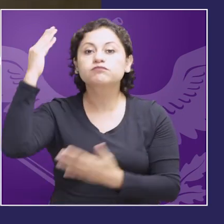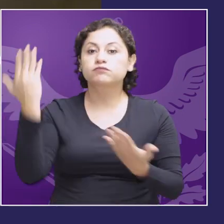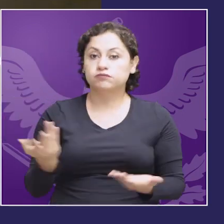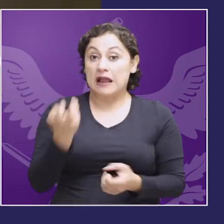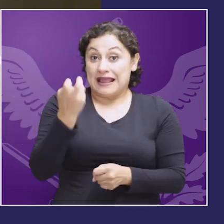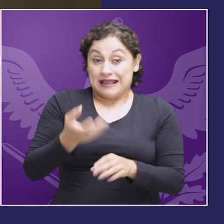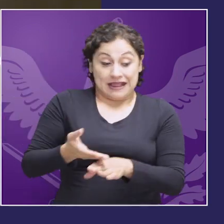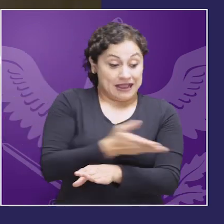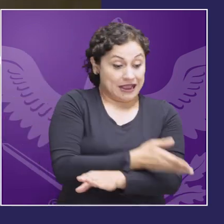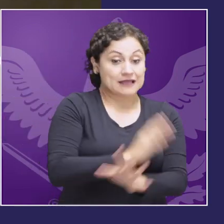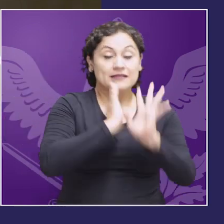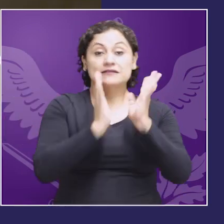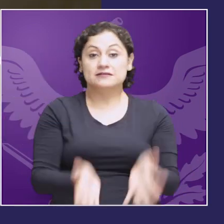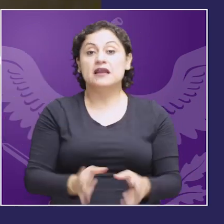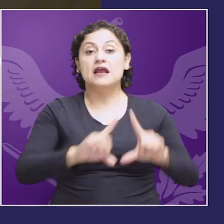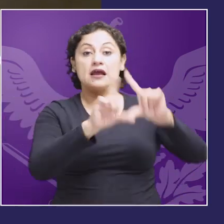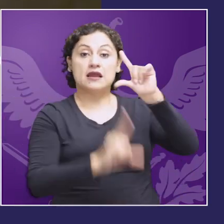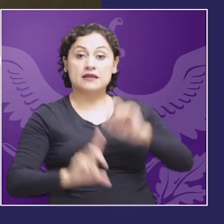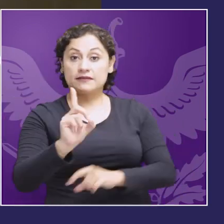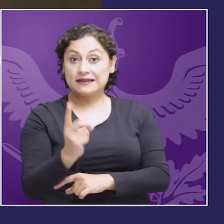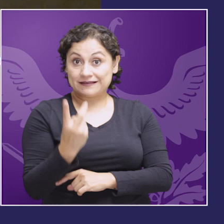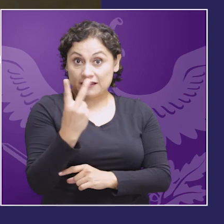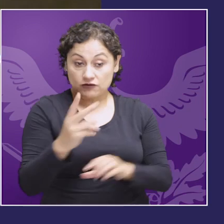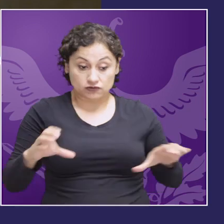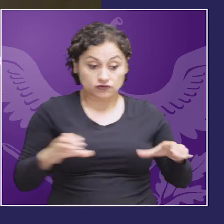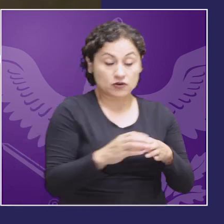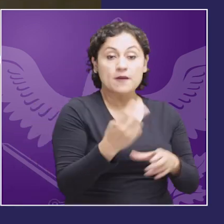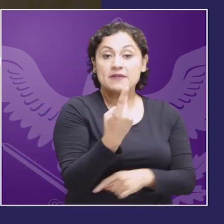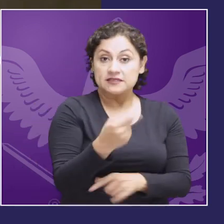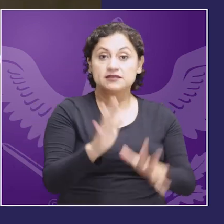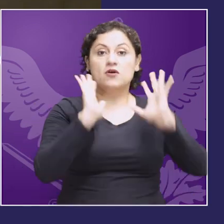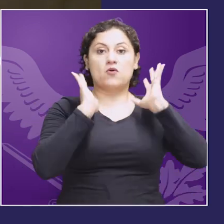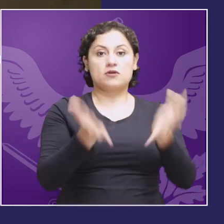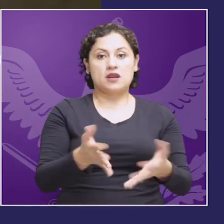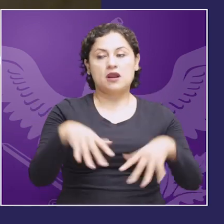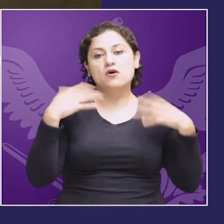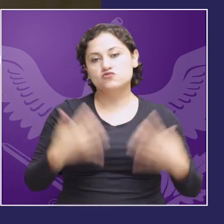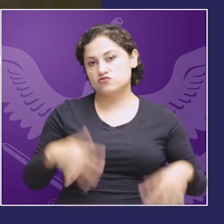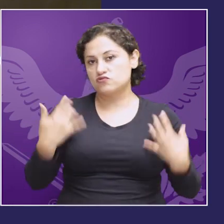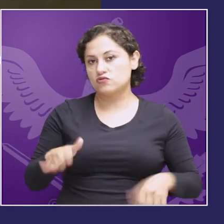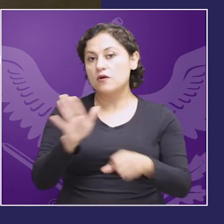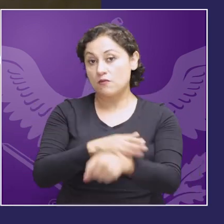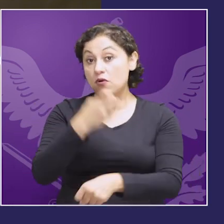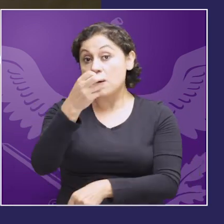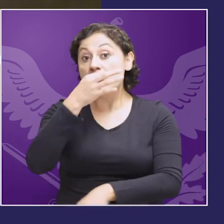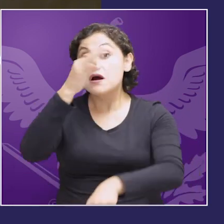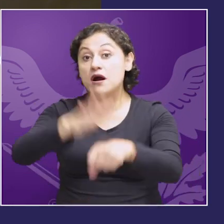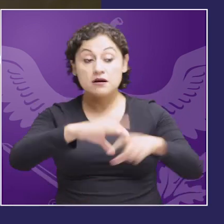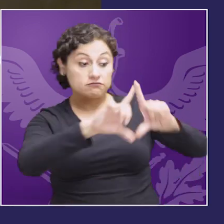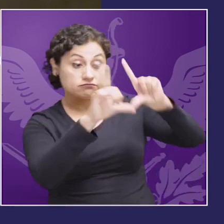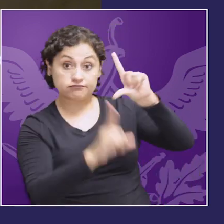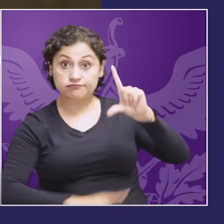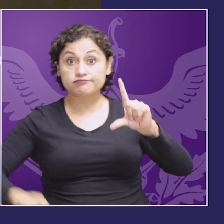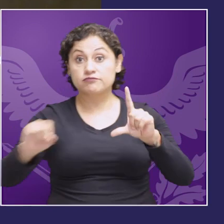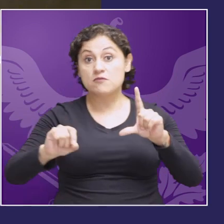bueno, estas alertas se han decretado en 25 de las 32 entidades federativas. Entonces